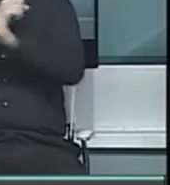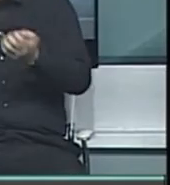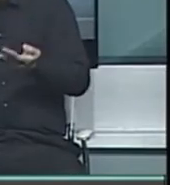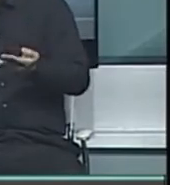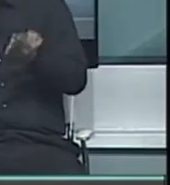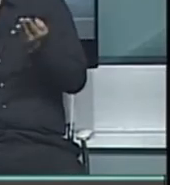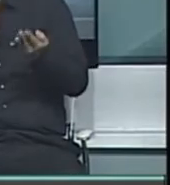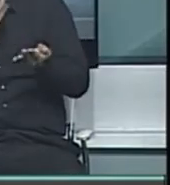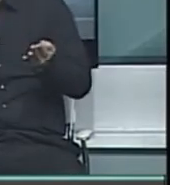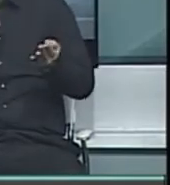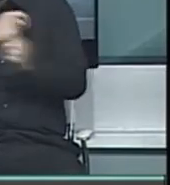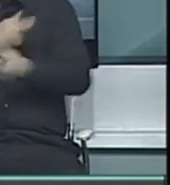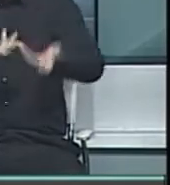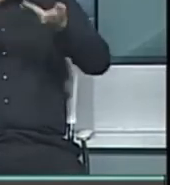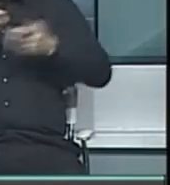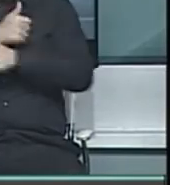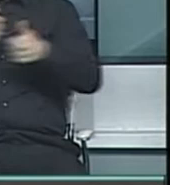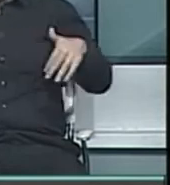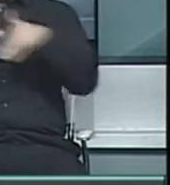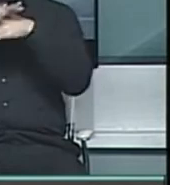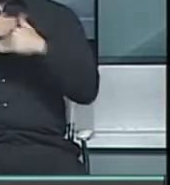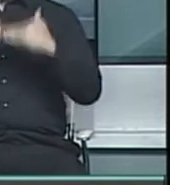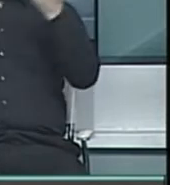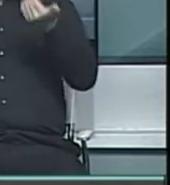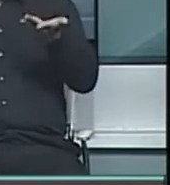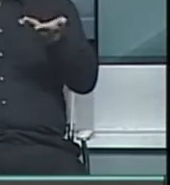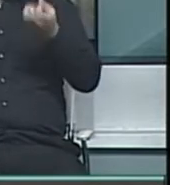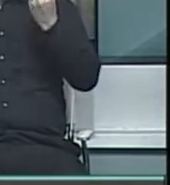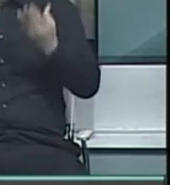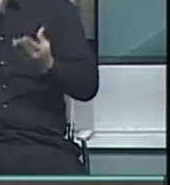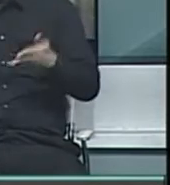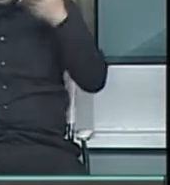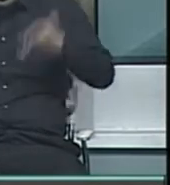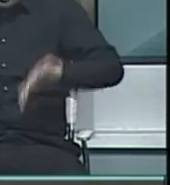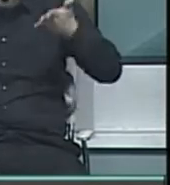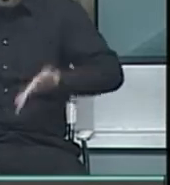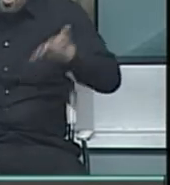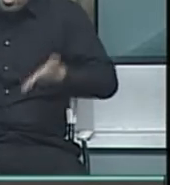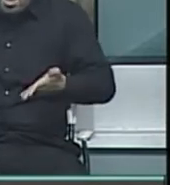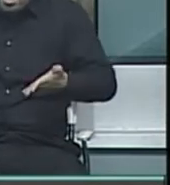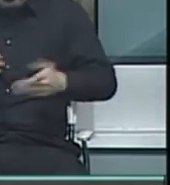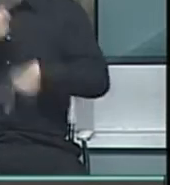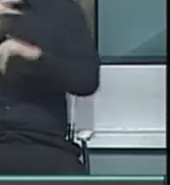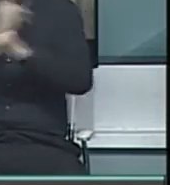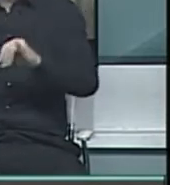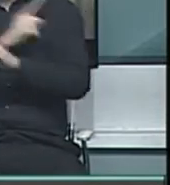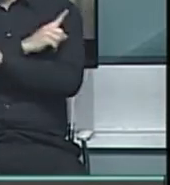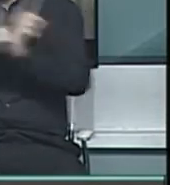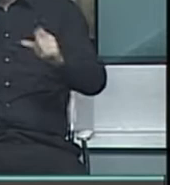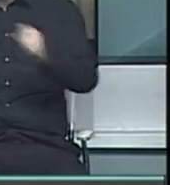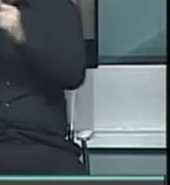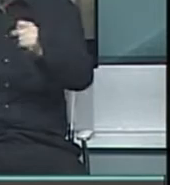discapacidad deben recibir el evangelio y también transmitir. Claro. Por eso nosotros no queremos reducir al espacio y al lugar. El trabajo pastoral